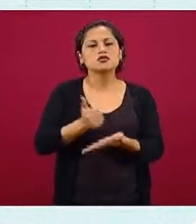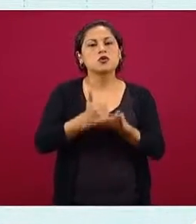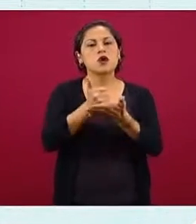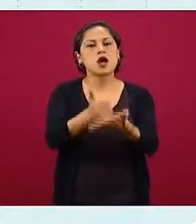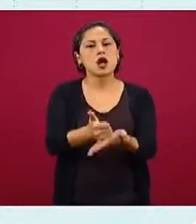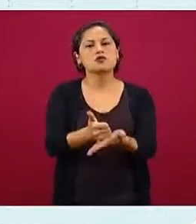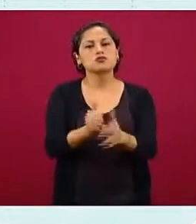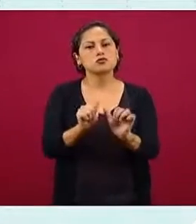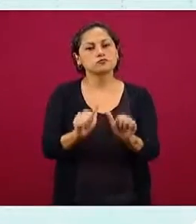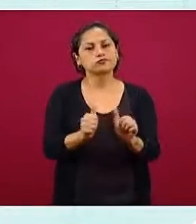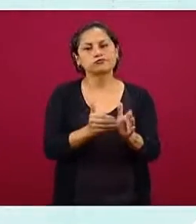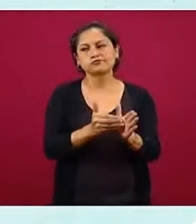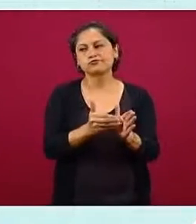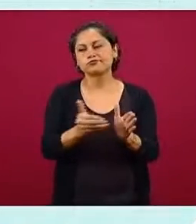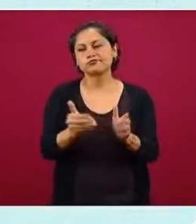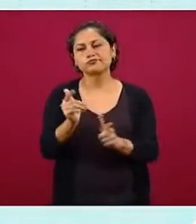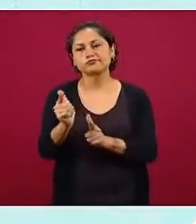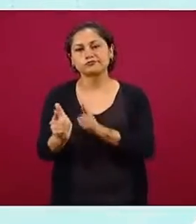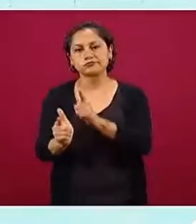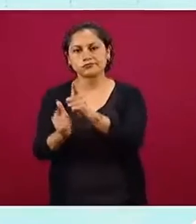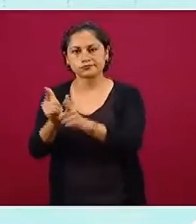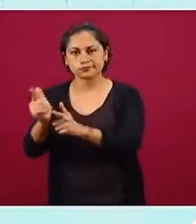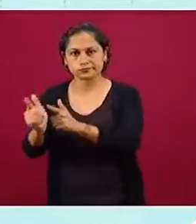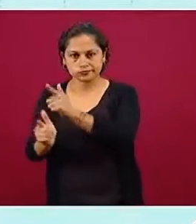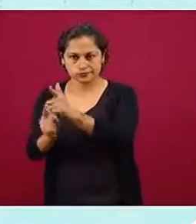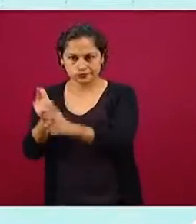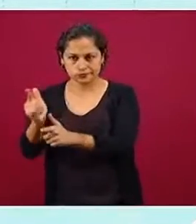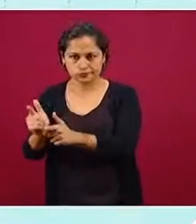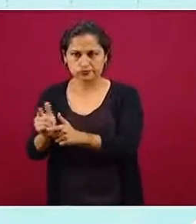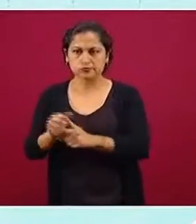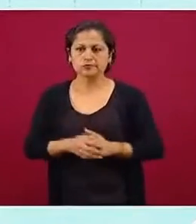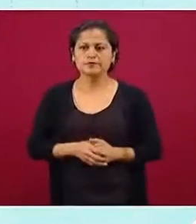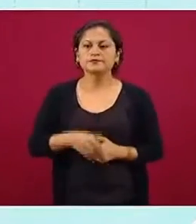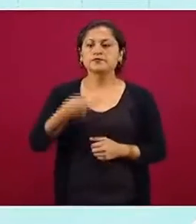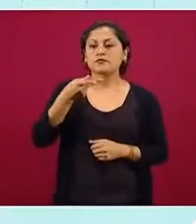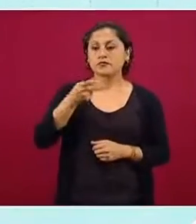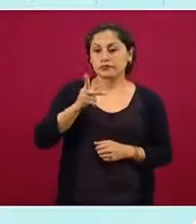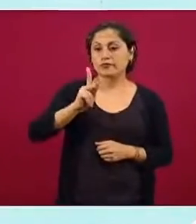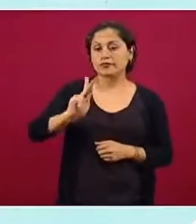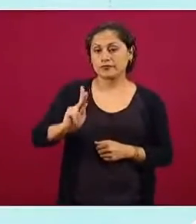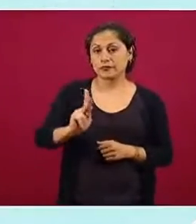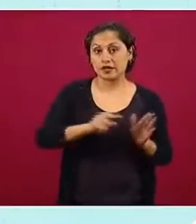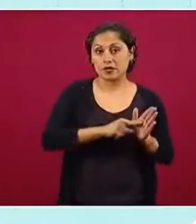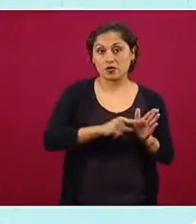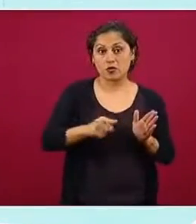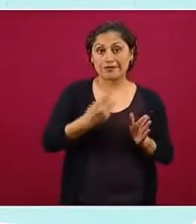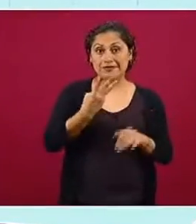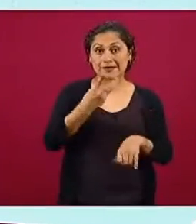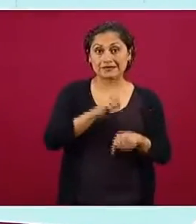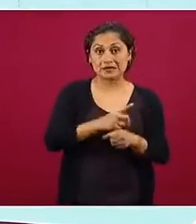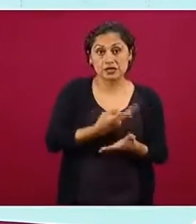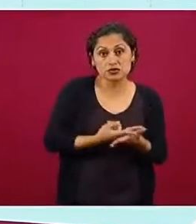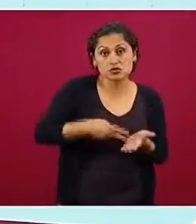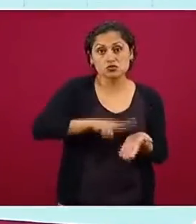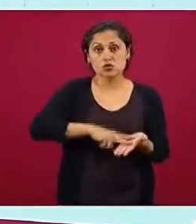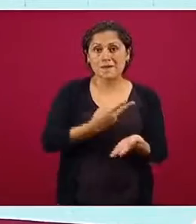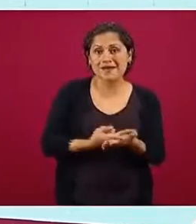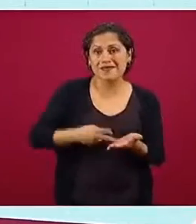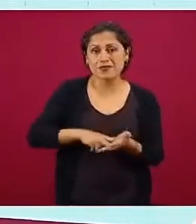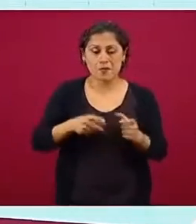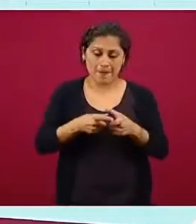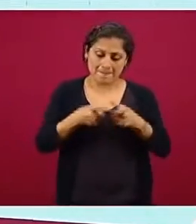cambio lento, pero donde pasamos de duplicar nuestra epidemia cada 3 días, aquí, en